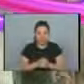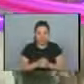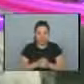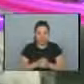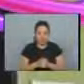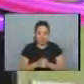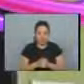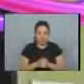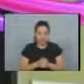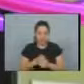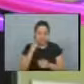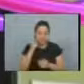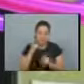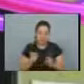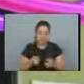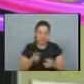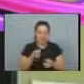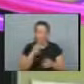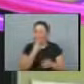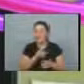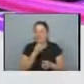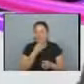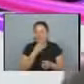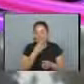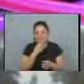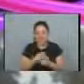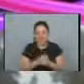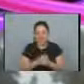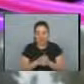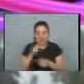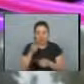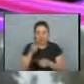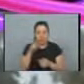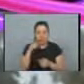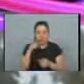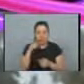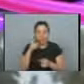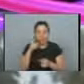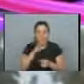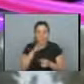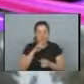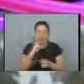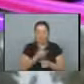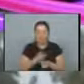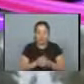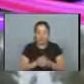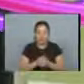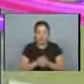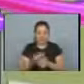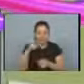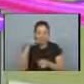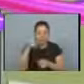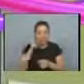un asadito buenísimo. Qué rico. Un último saludo a mi prima Elsa Porrico que está